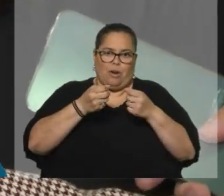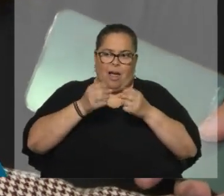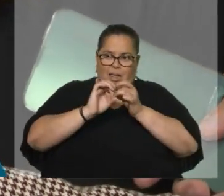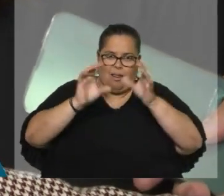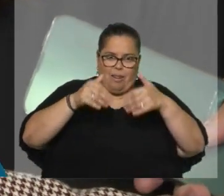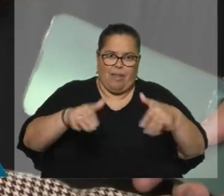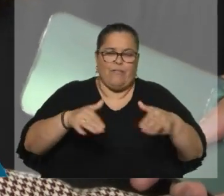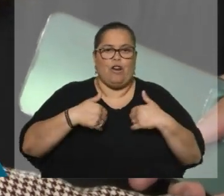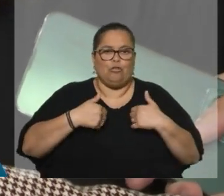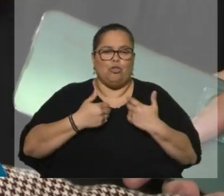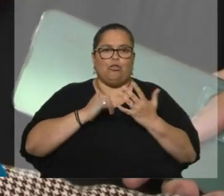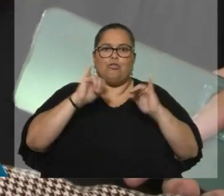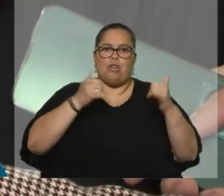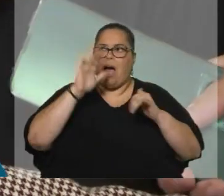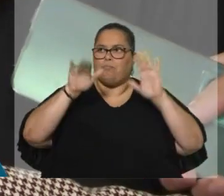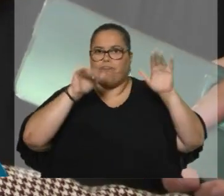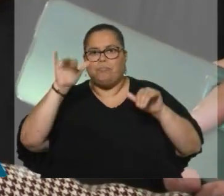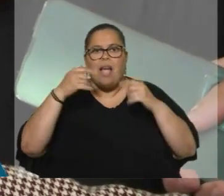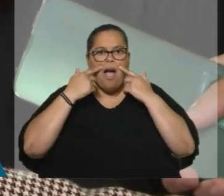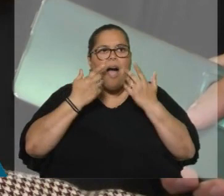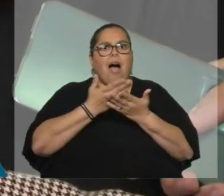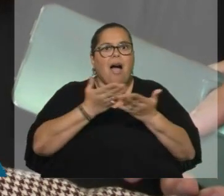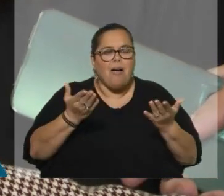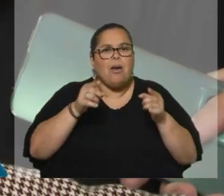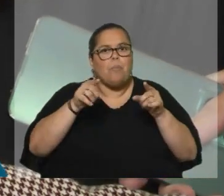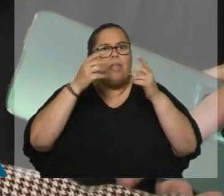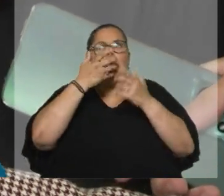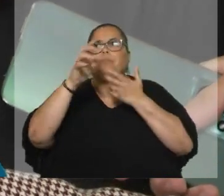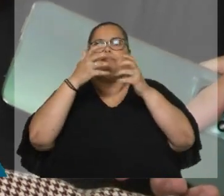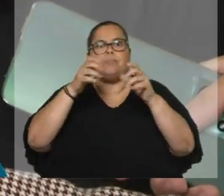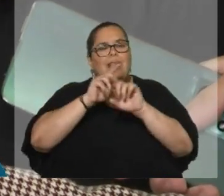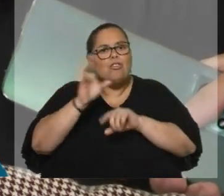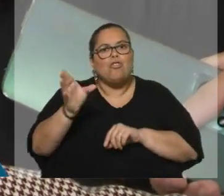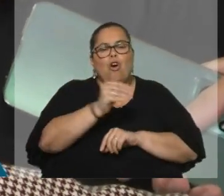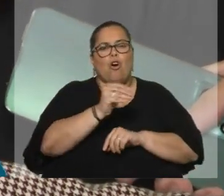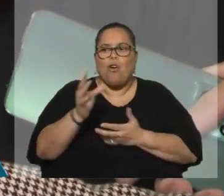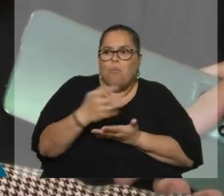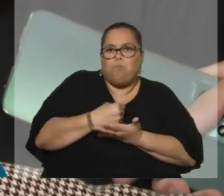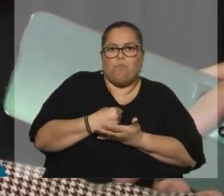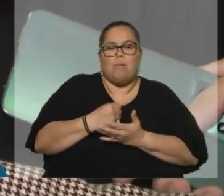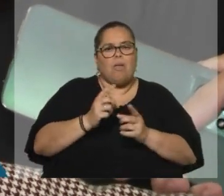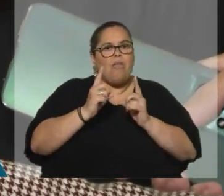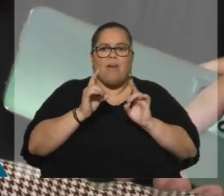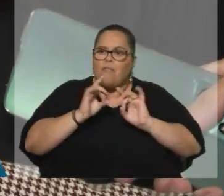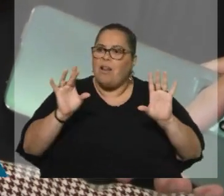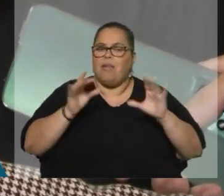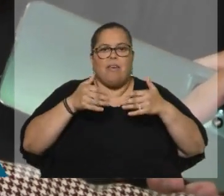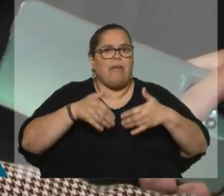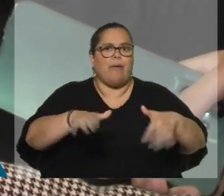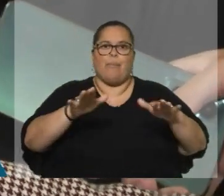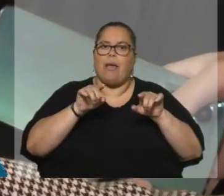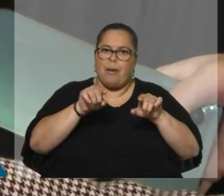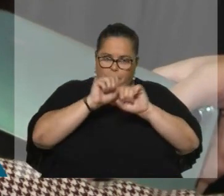all nations to out loud all H toas as soon